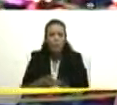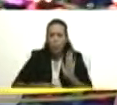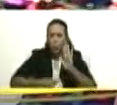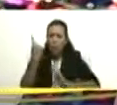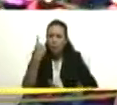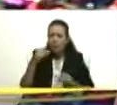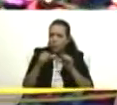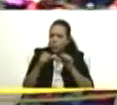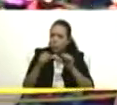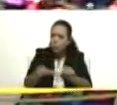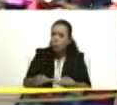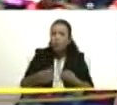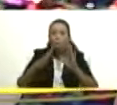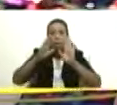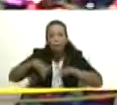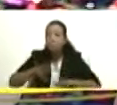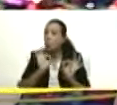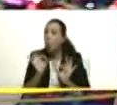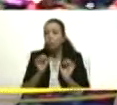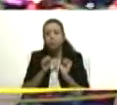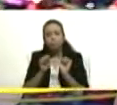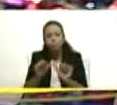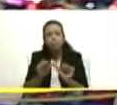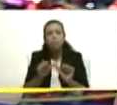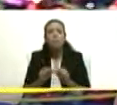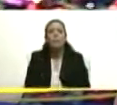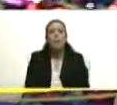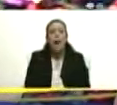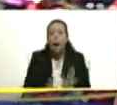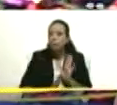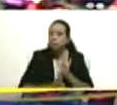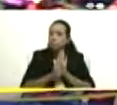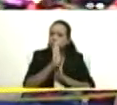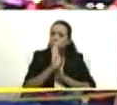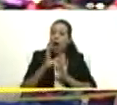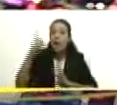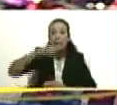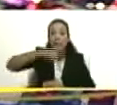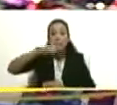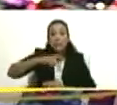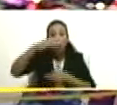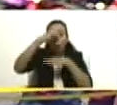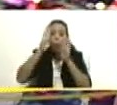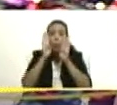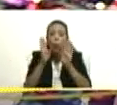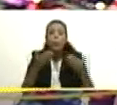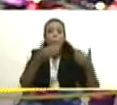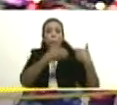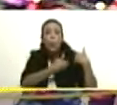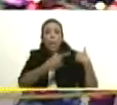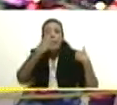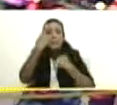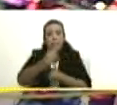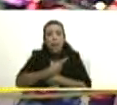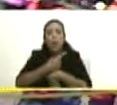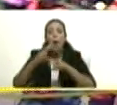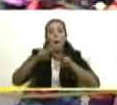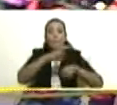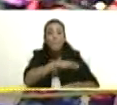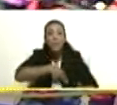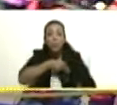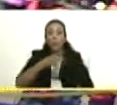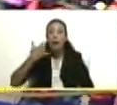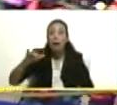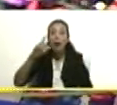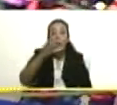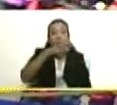manera permanente, a mantener y acrecentar las funciones de las grandes misiones,